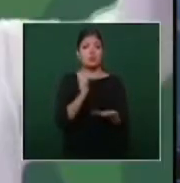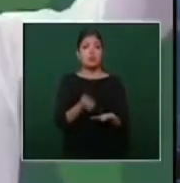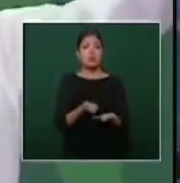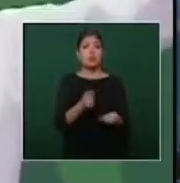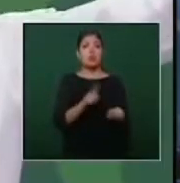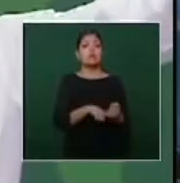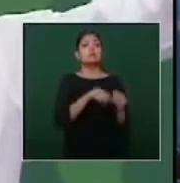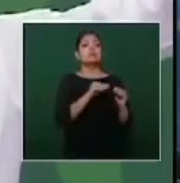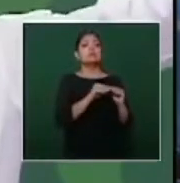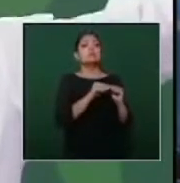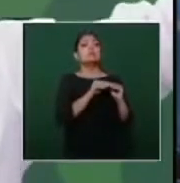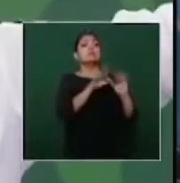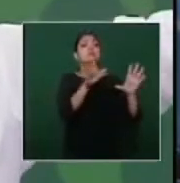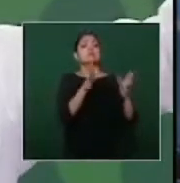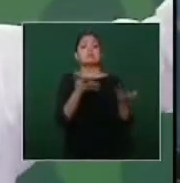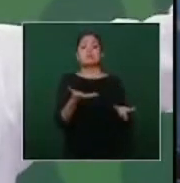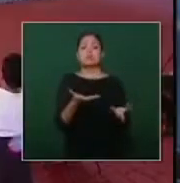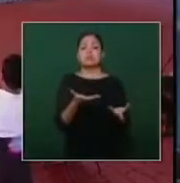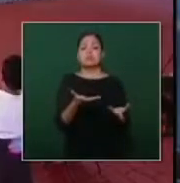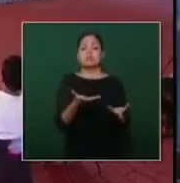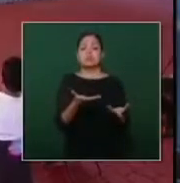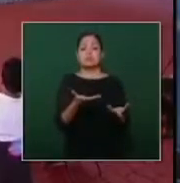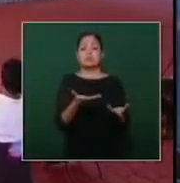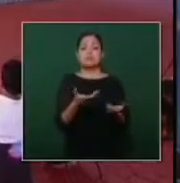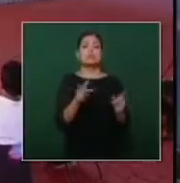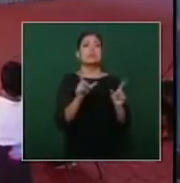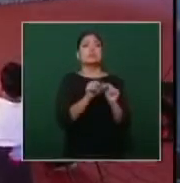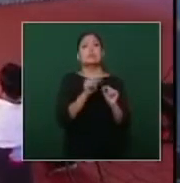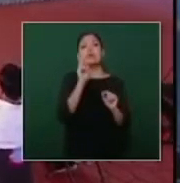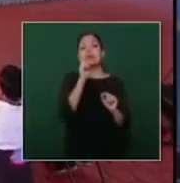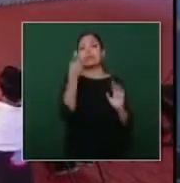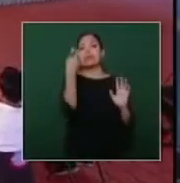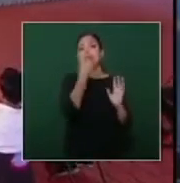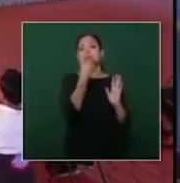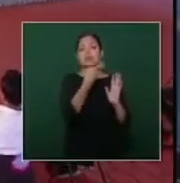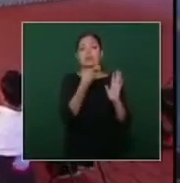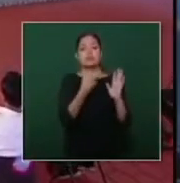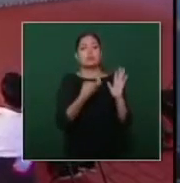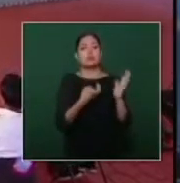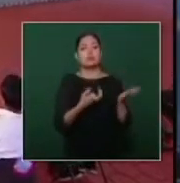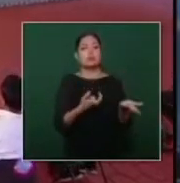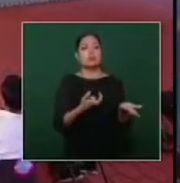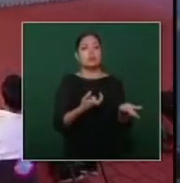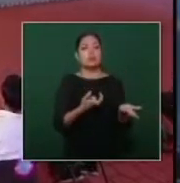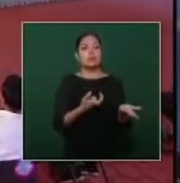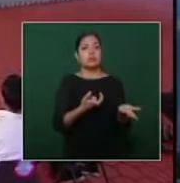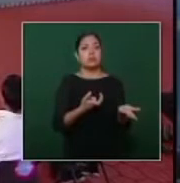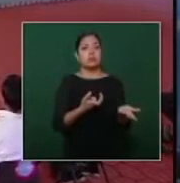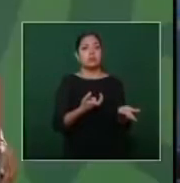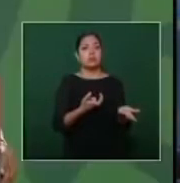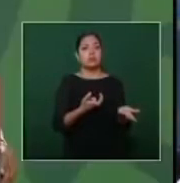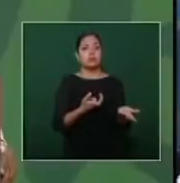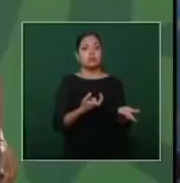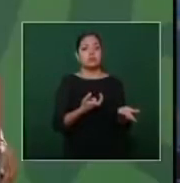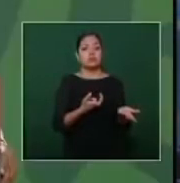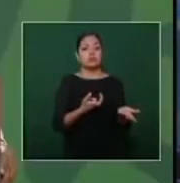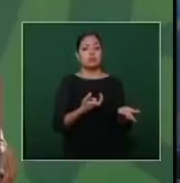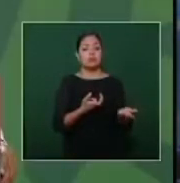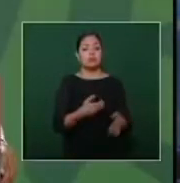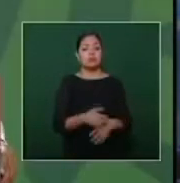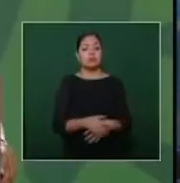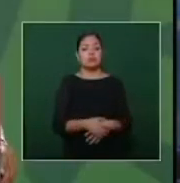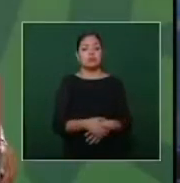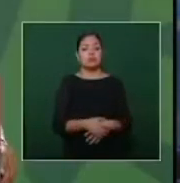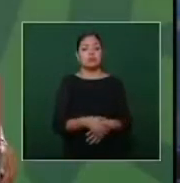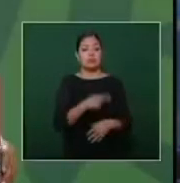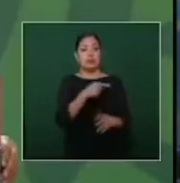mismo sacan raja política de esta controversia. Para publicar notas del T-MEC, porque si no, ¿qué